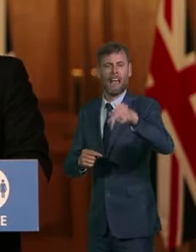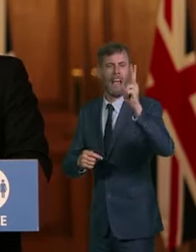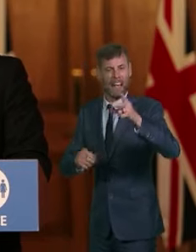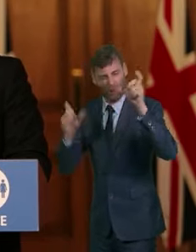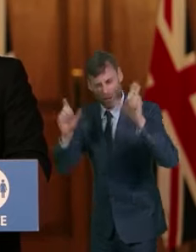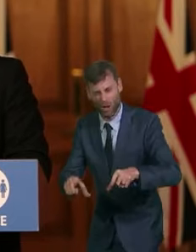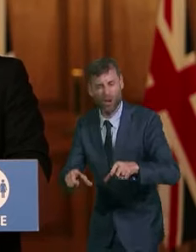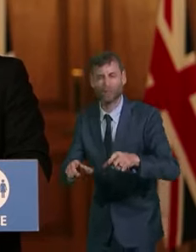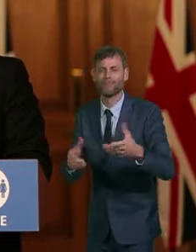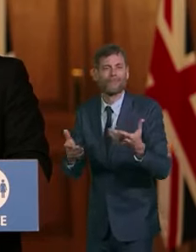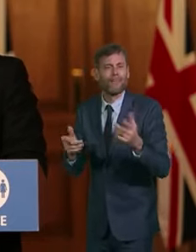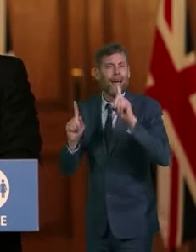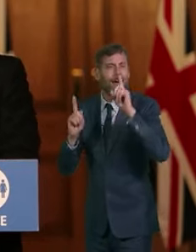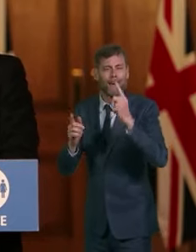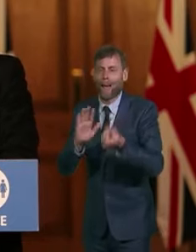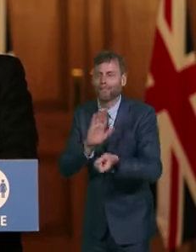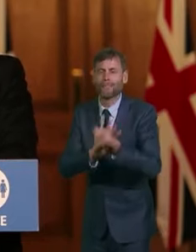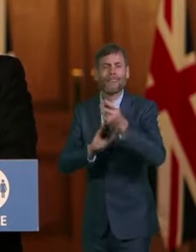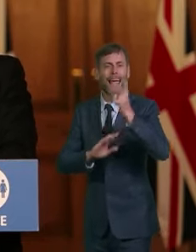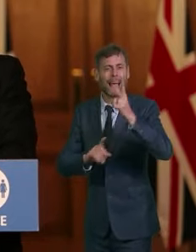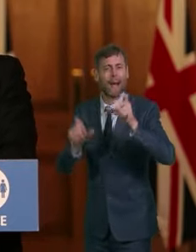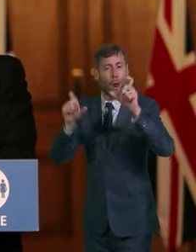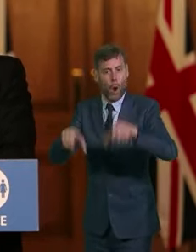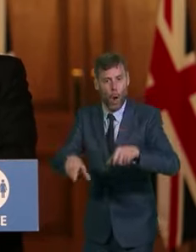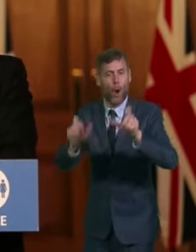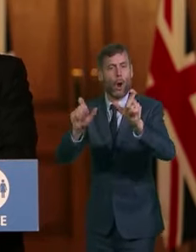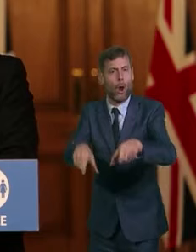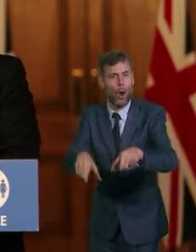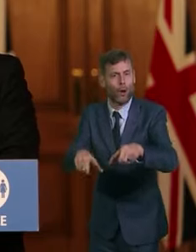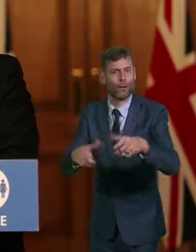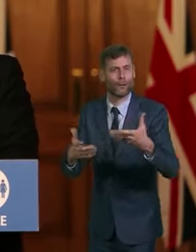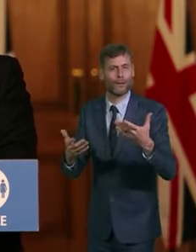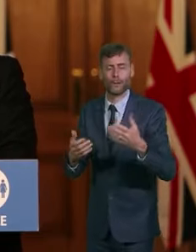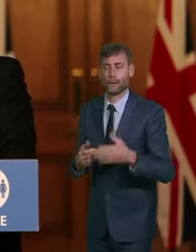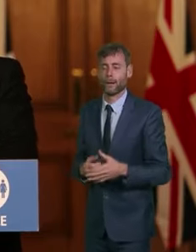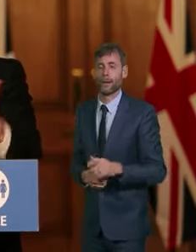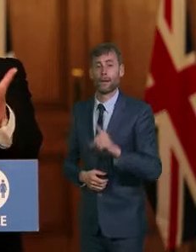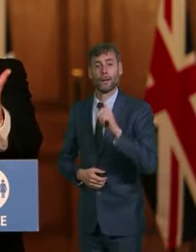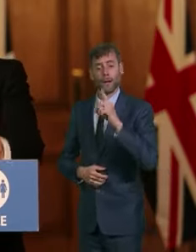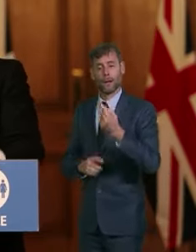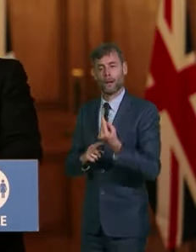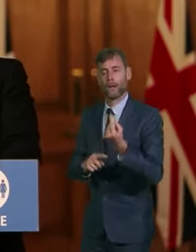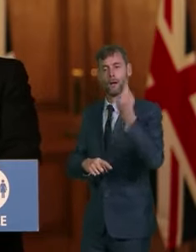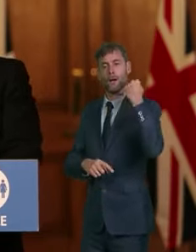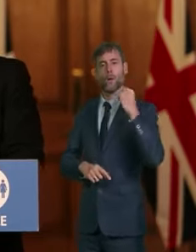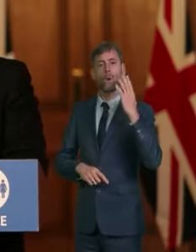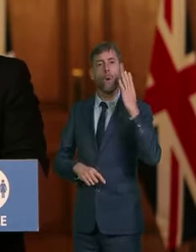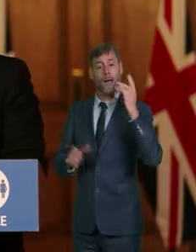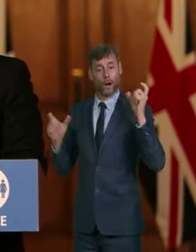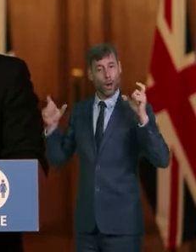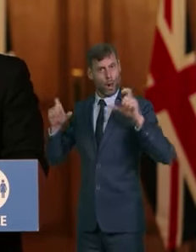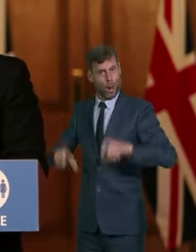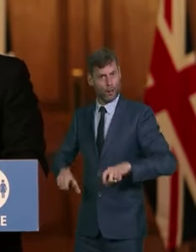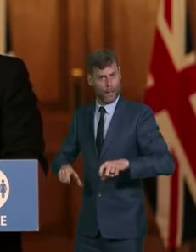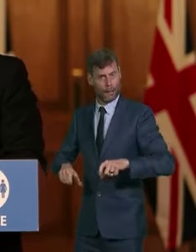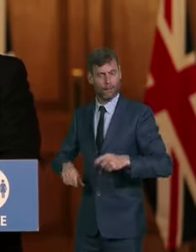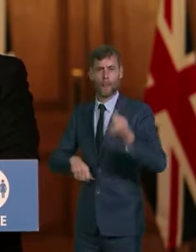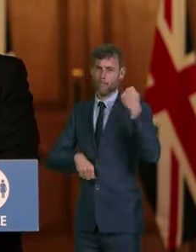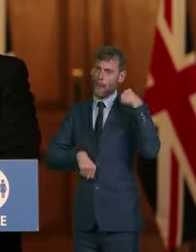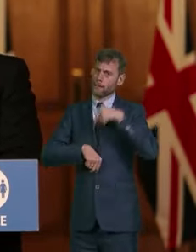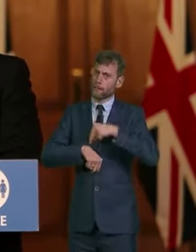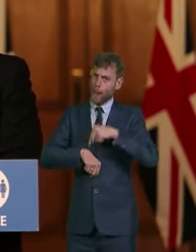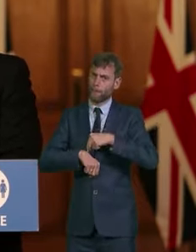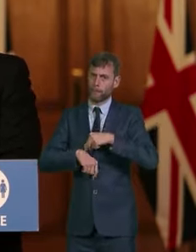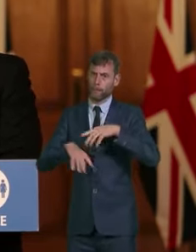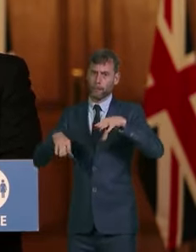Y no cuando hay una variación tan obvia, a diferencia de la última vez, entre diferentes partes del país.